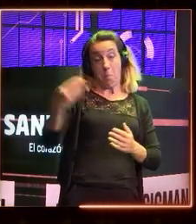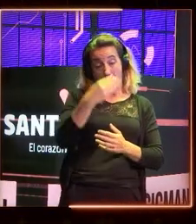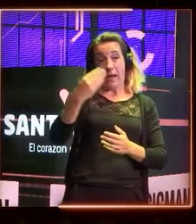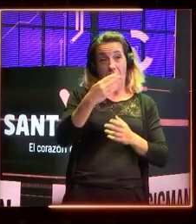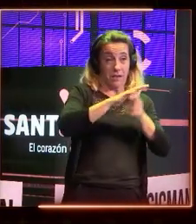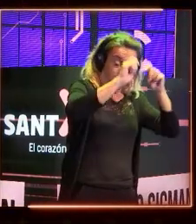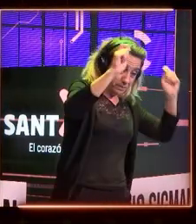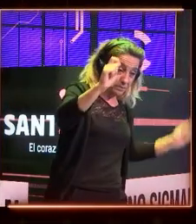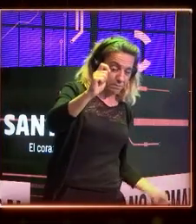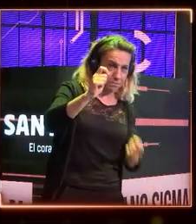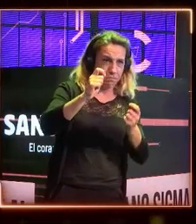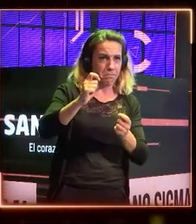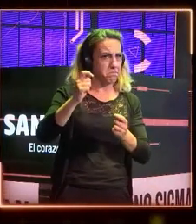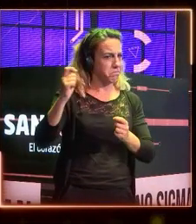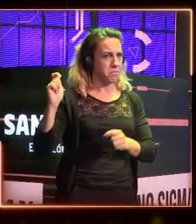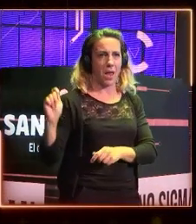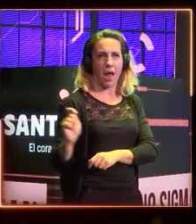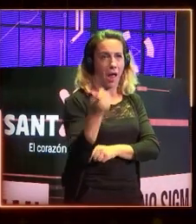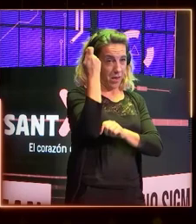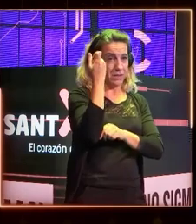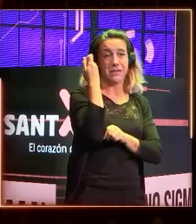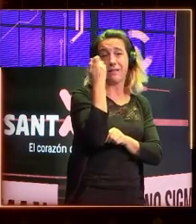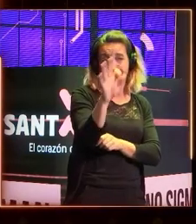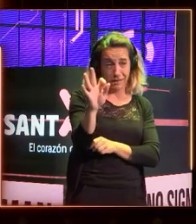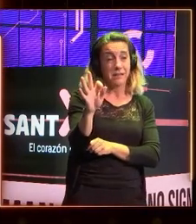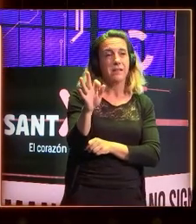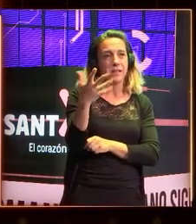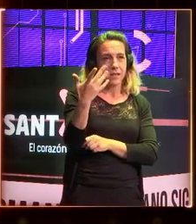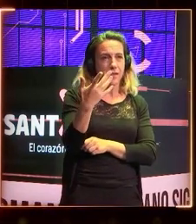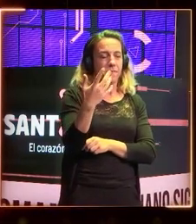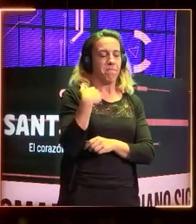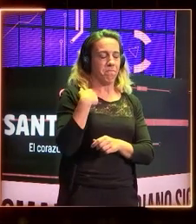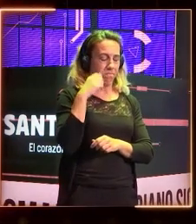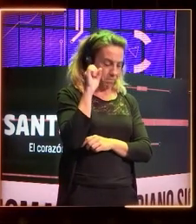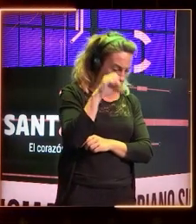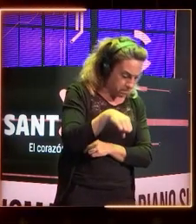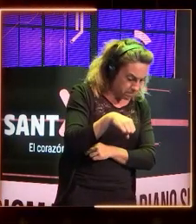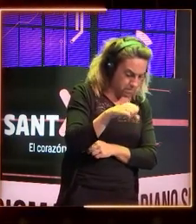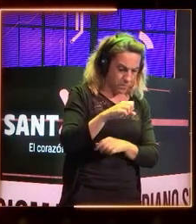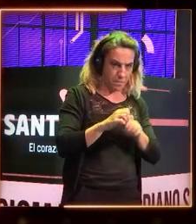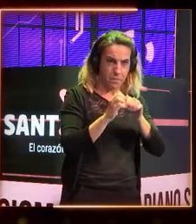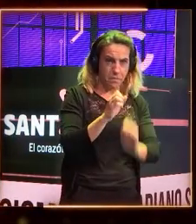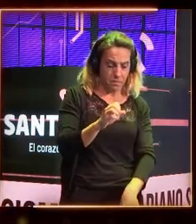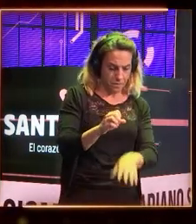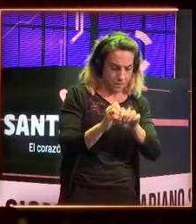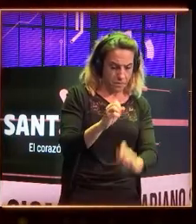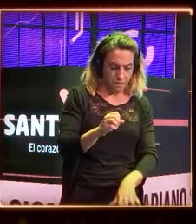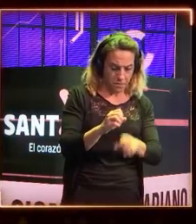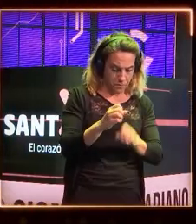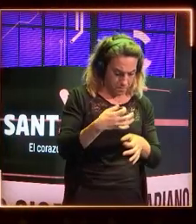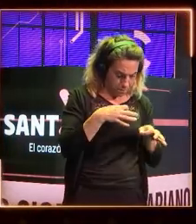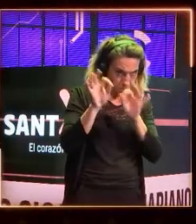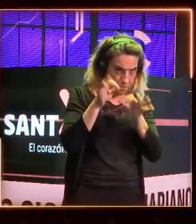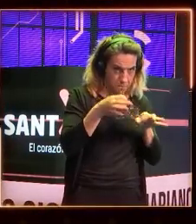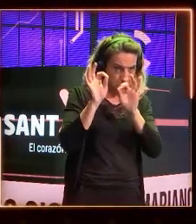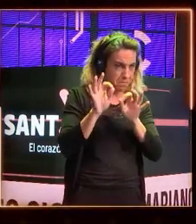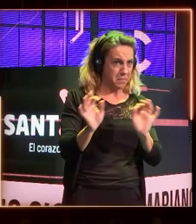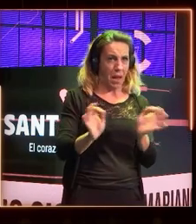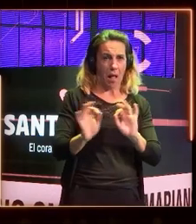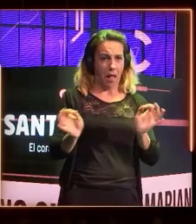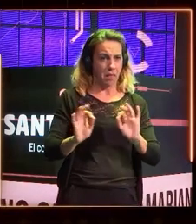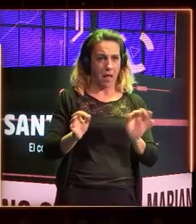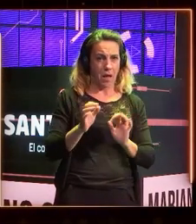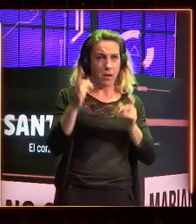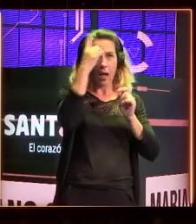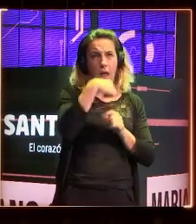gran sacador era especialmente bueno en esto él bajaba la cabeza picaba la pelota no no no movía ni los ojos ni ni ni ni